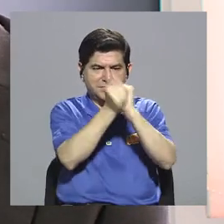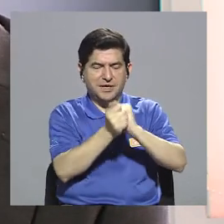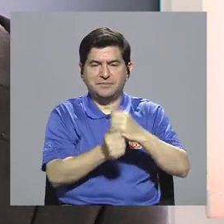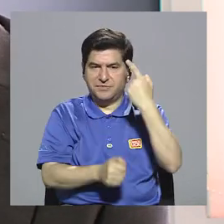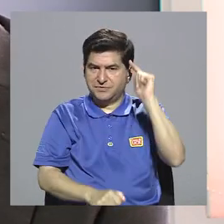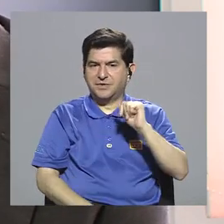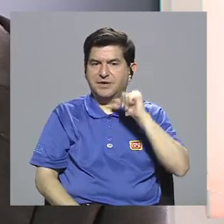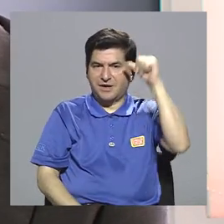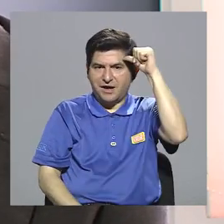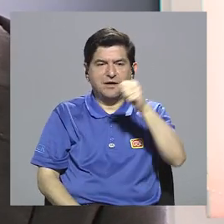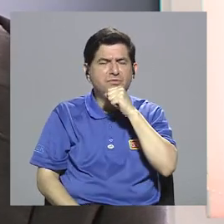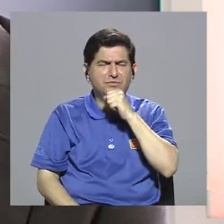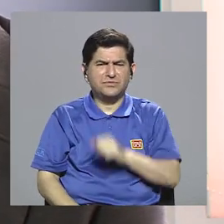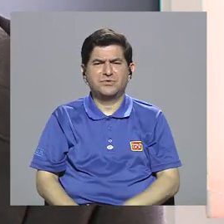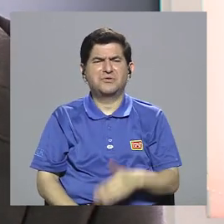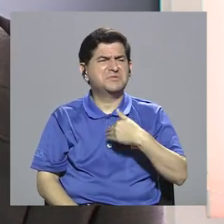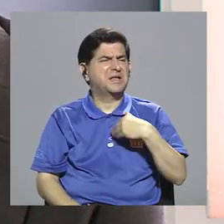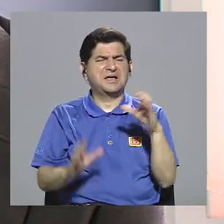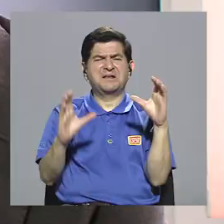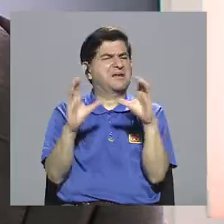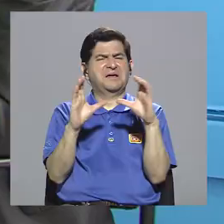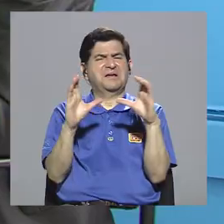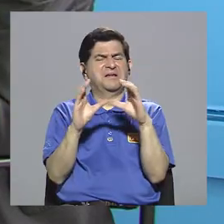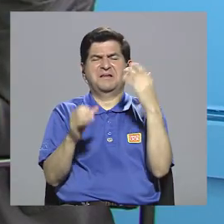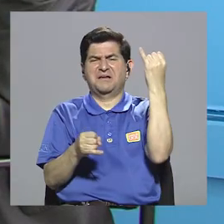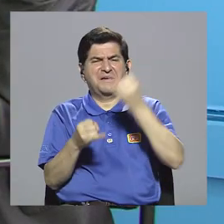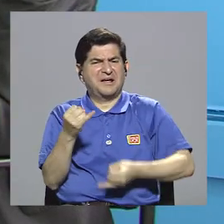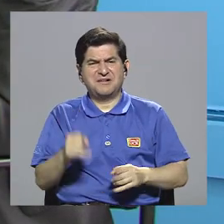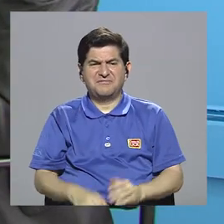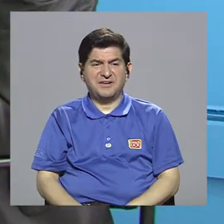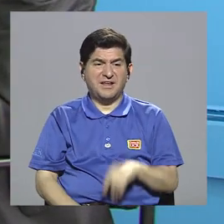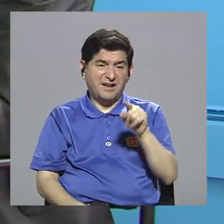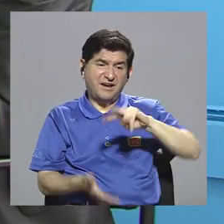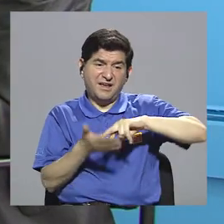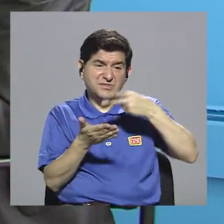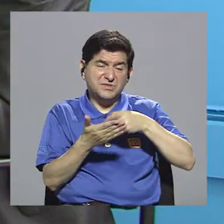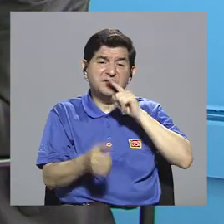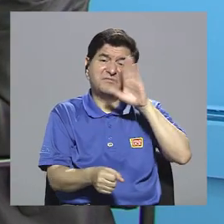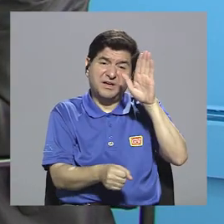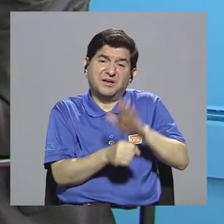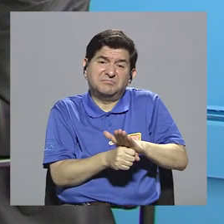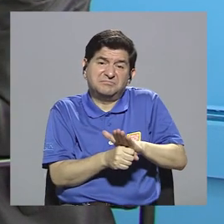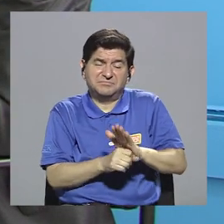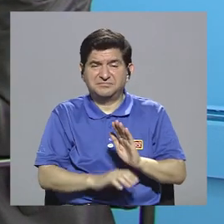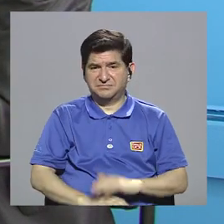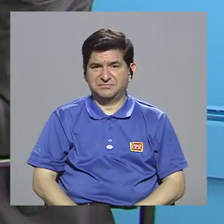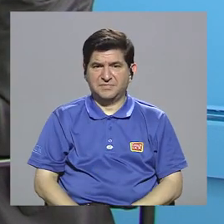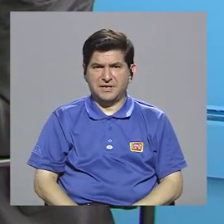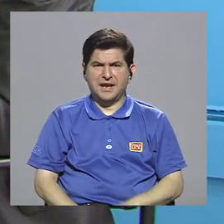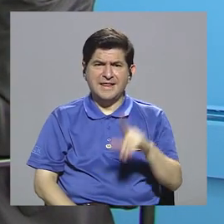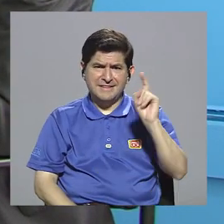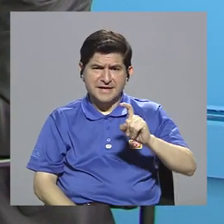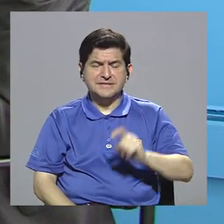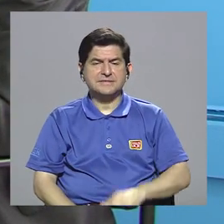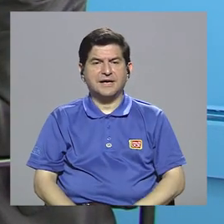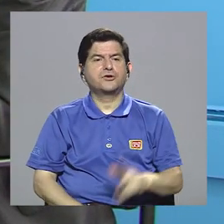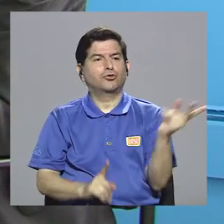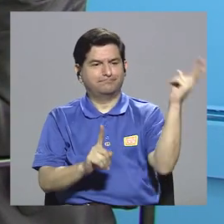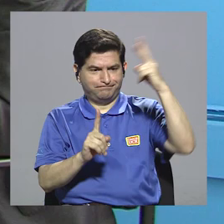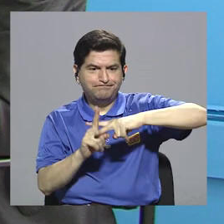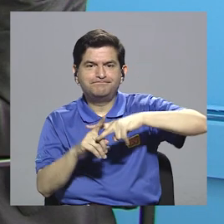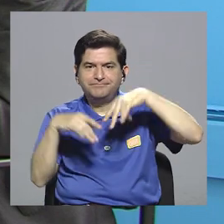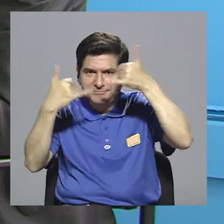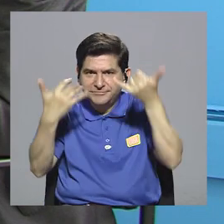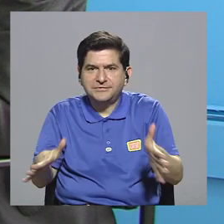más que el hecho de tener una certificación que en el fondo de la certificación significa un compromiso hay que plasmar ese